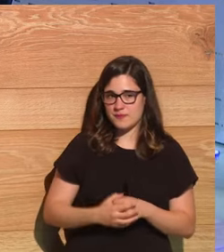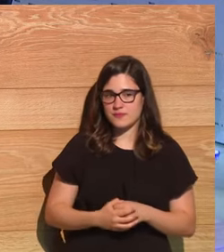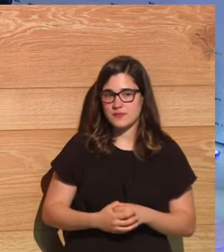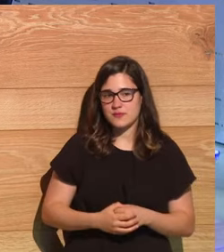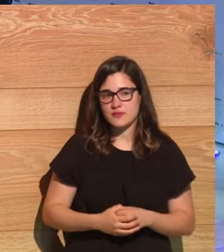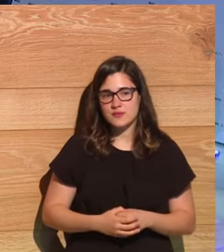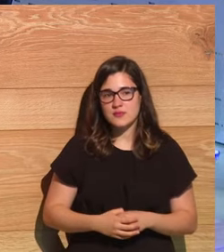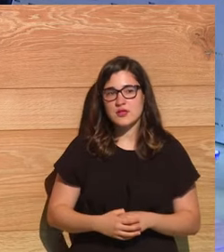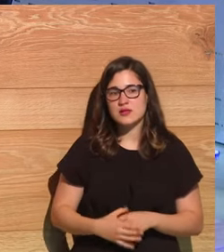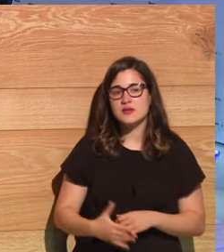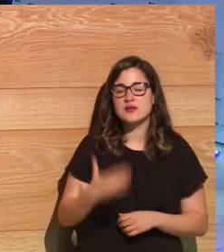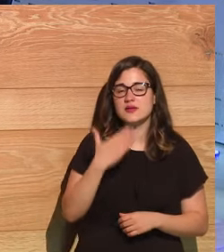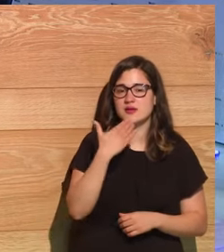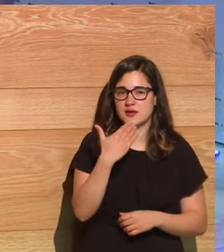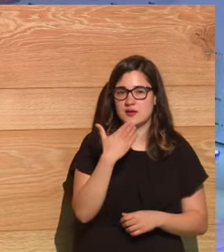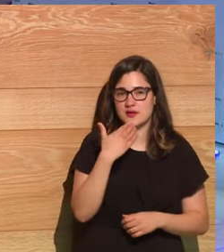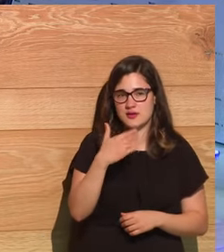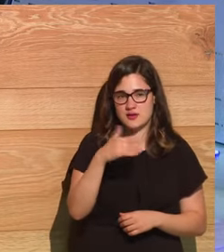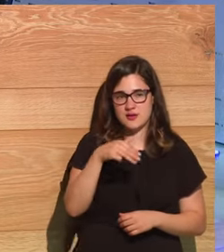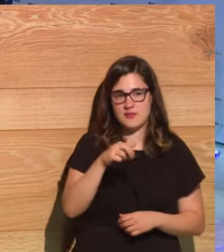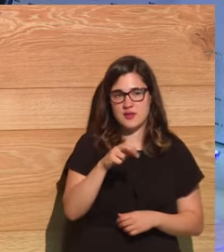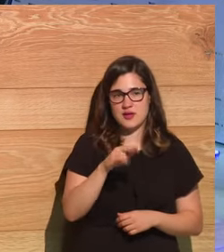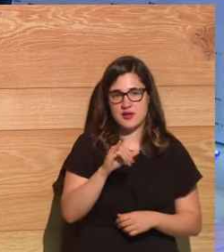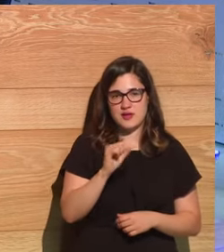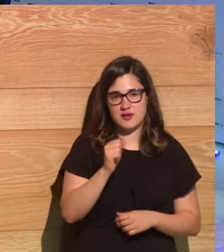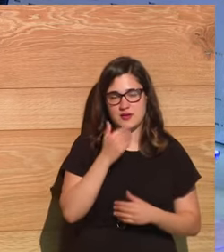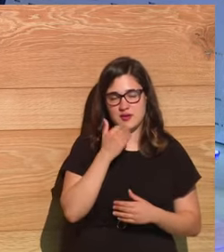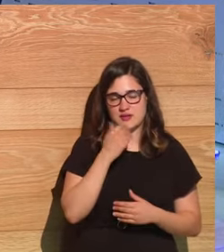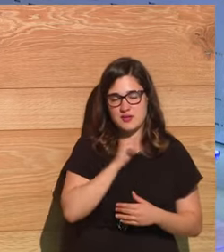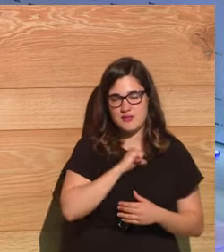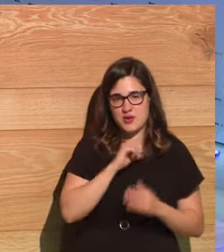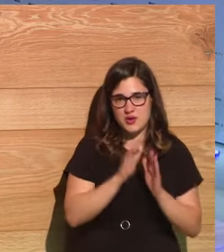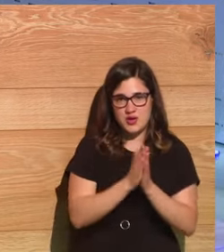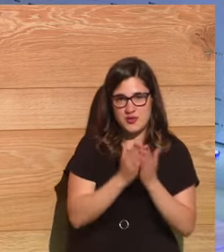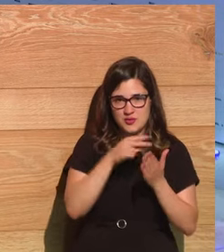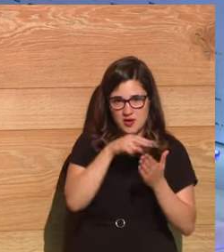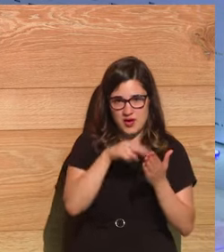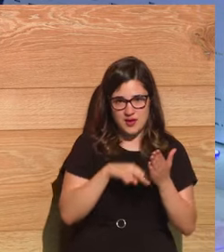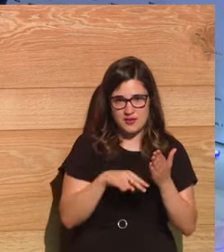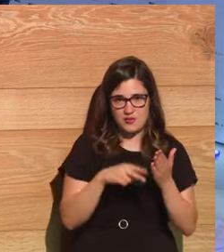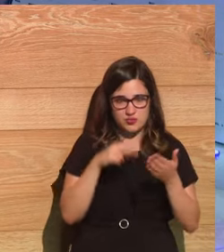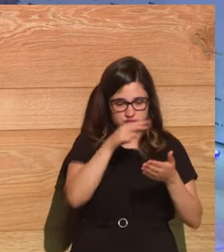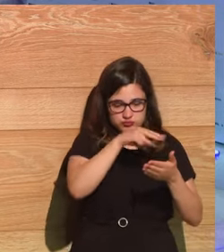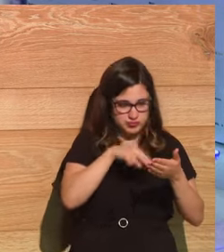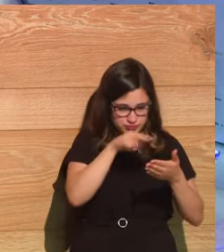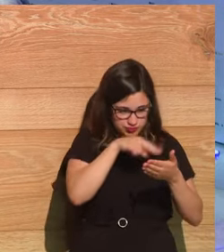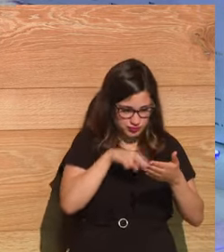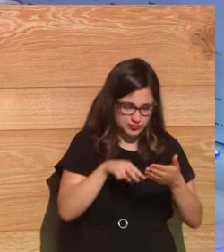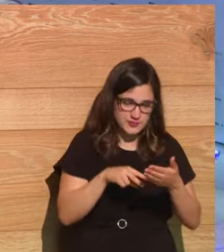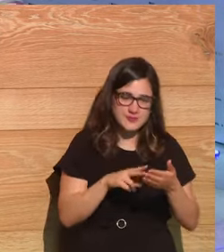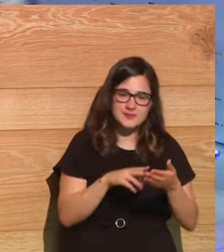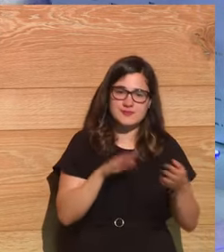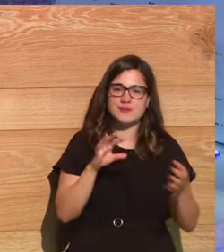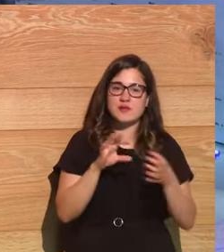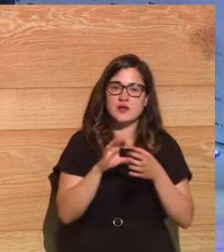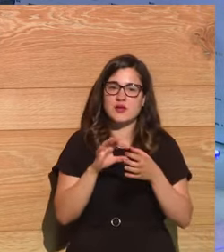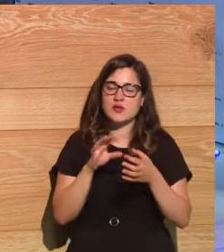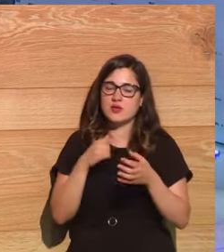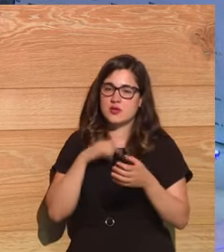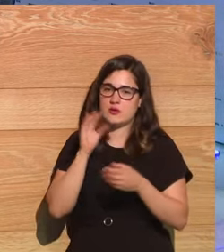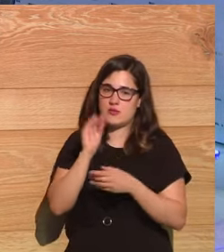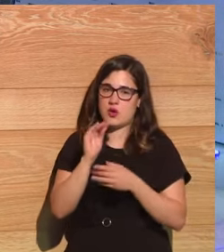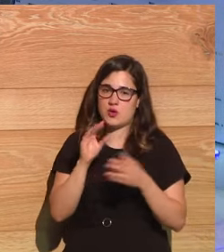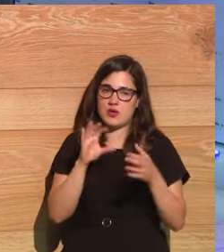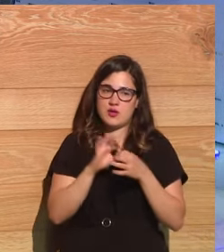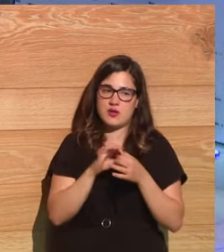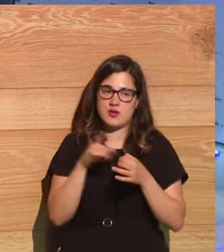Sí, gracias, María. Espero leer el libro con avidez. Pues va relacionado con lo que ha